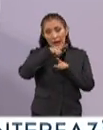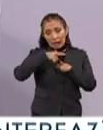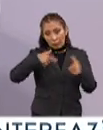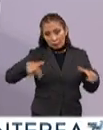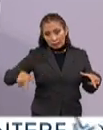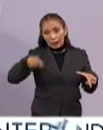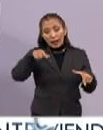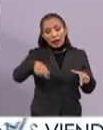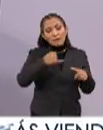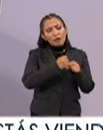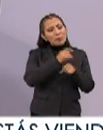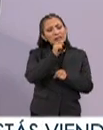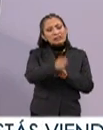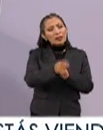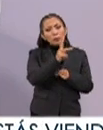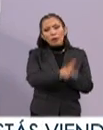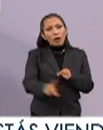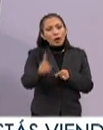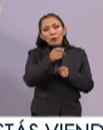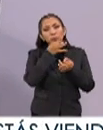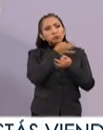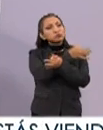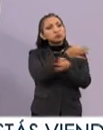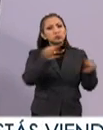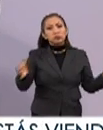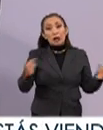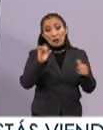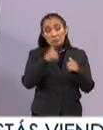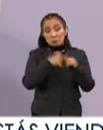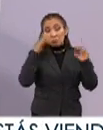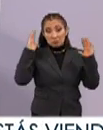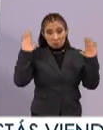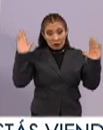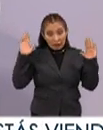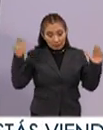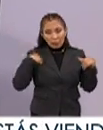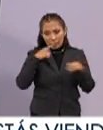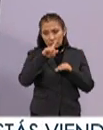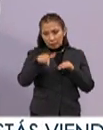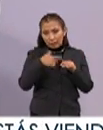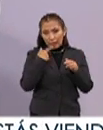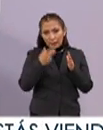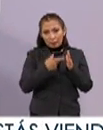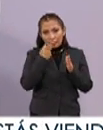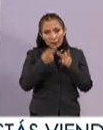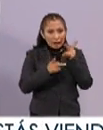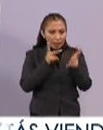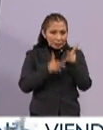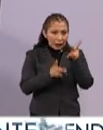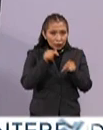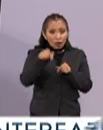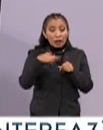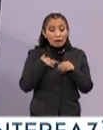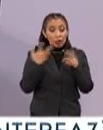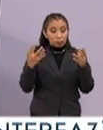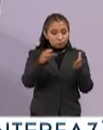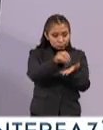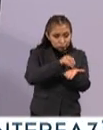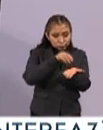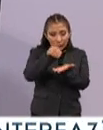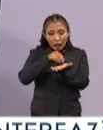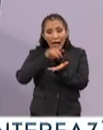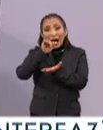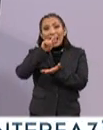La información sobre los pueblos originarios ha sido algo maravilloso, de esto estaremos platicando esta mañana. Ha sido reunida en